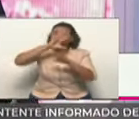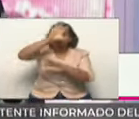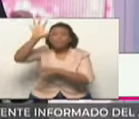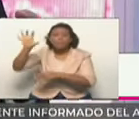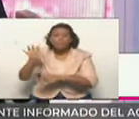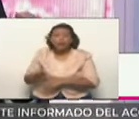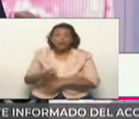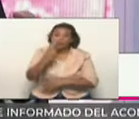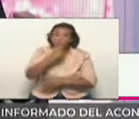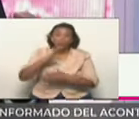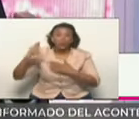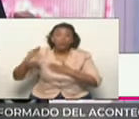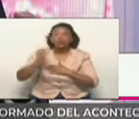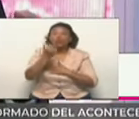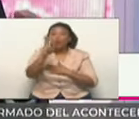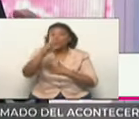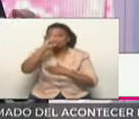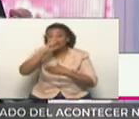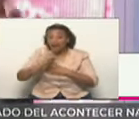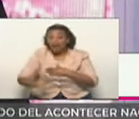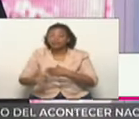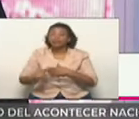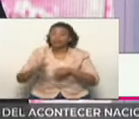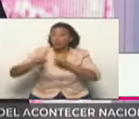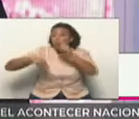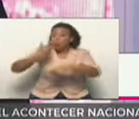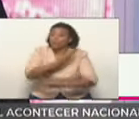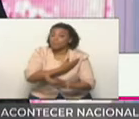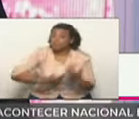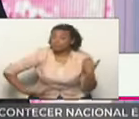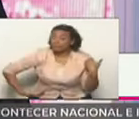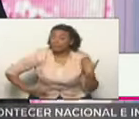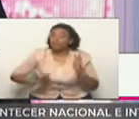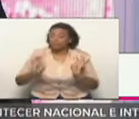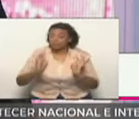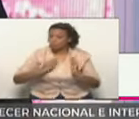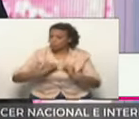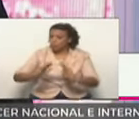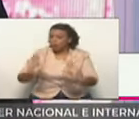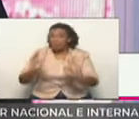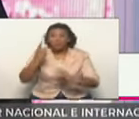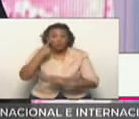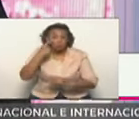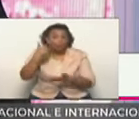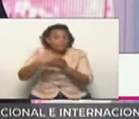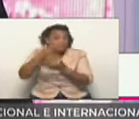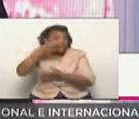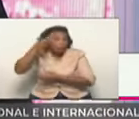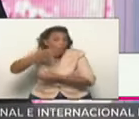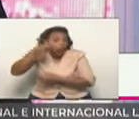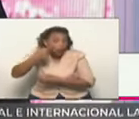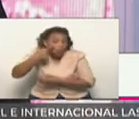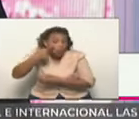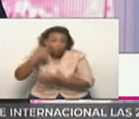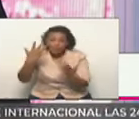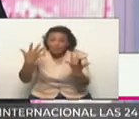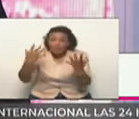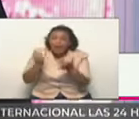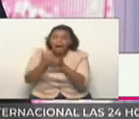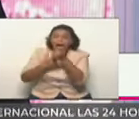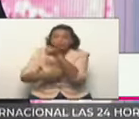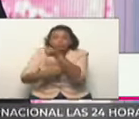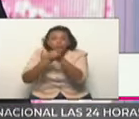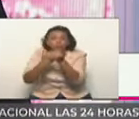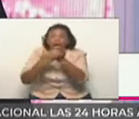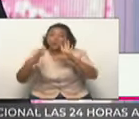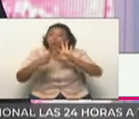Voy a cumplir 12 años ahora de ser presidente. Y yo he visto, y con mis manos he ayudado a construir